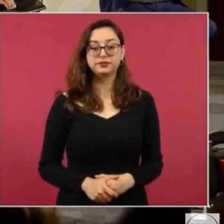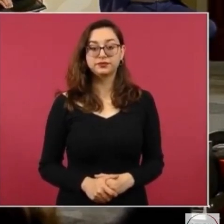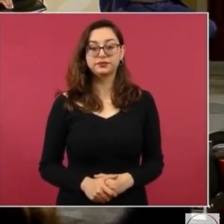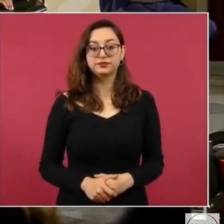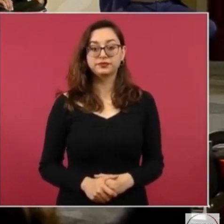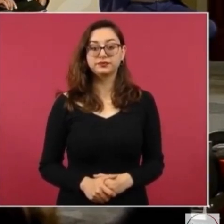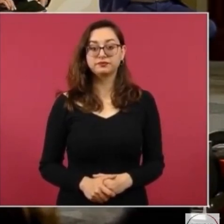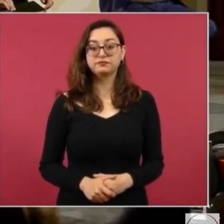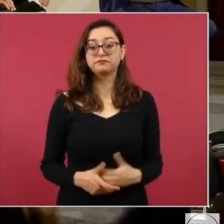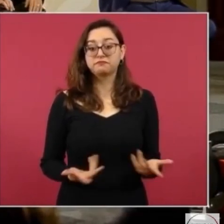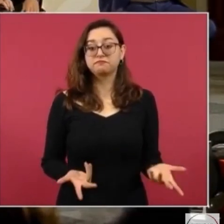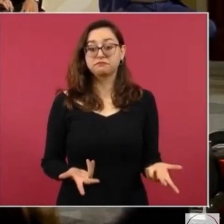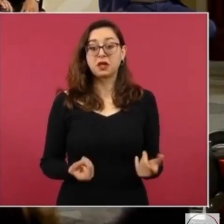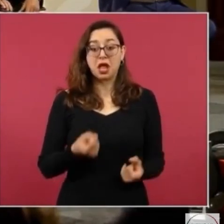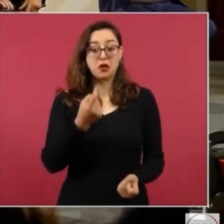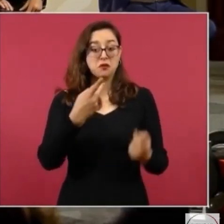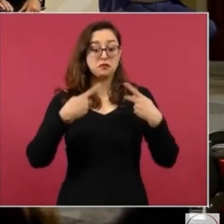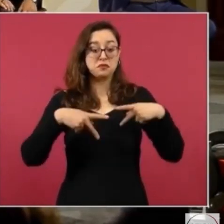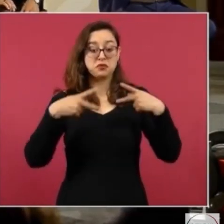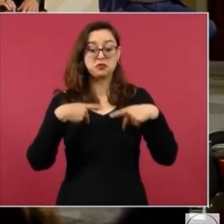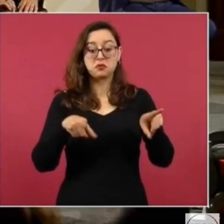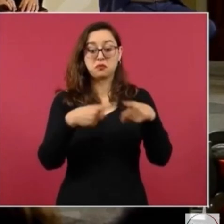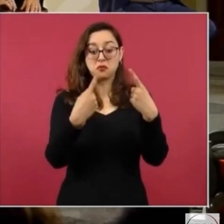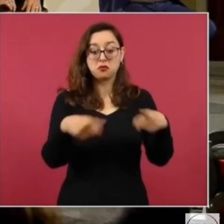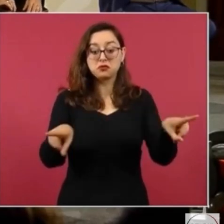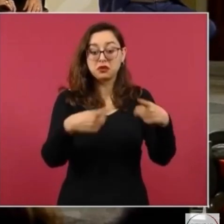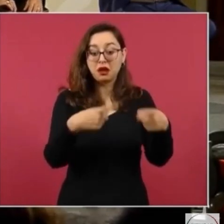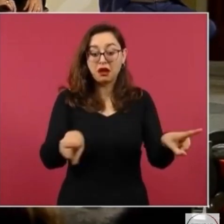porque así obtienen algunos ingresos, aunque